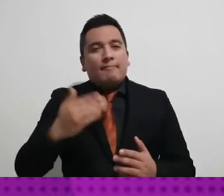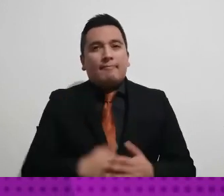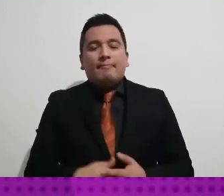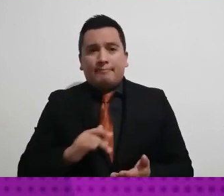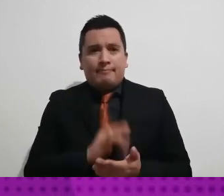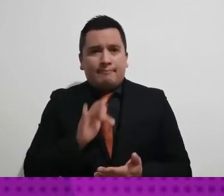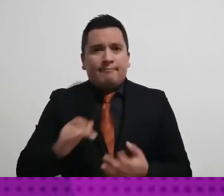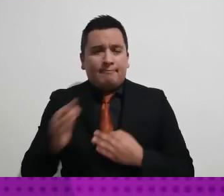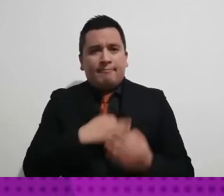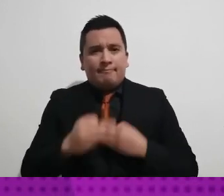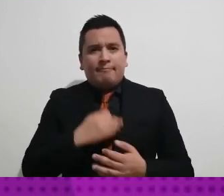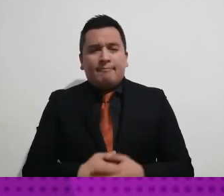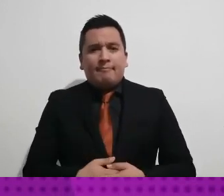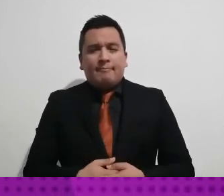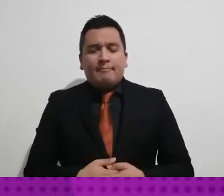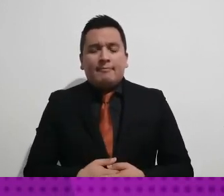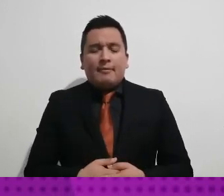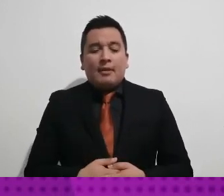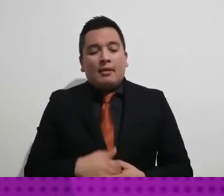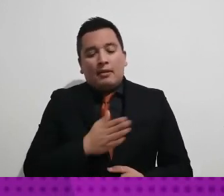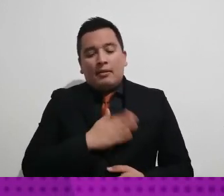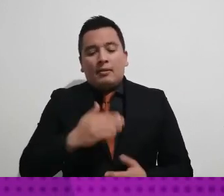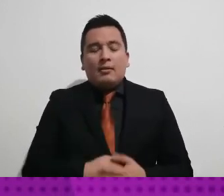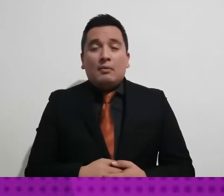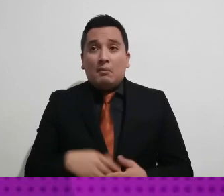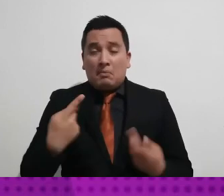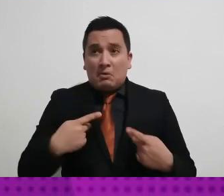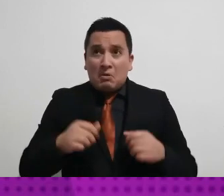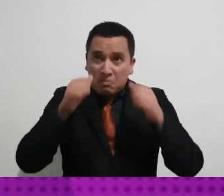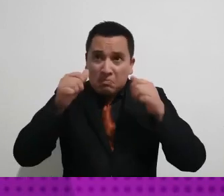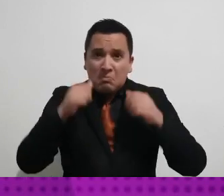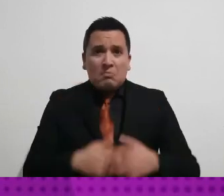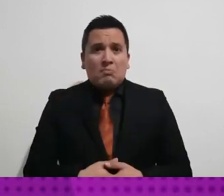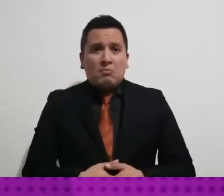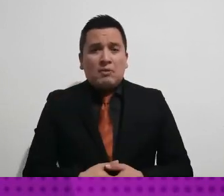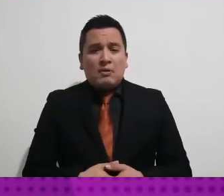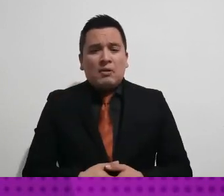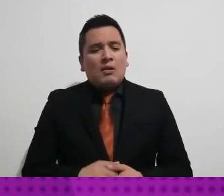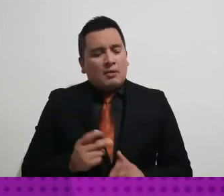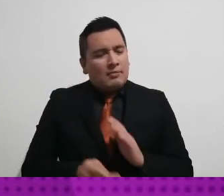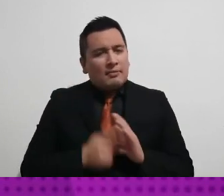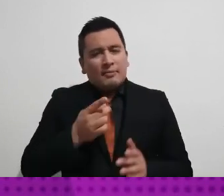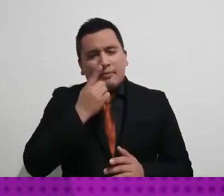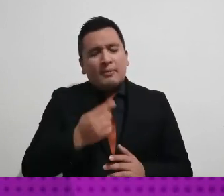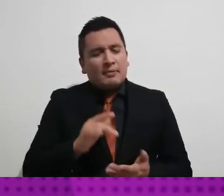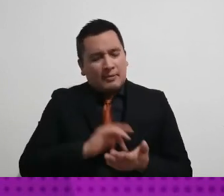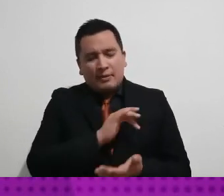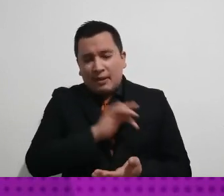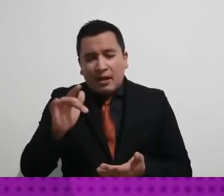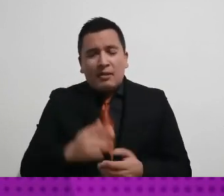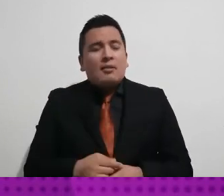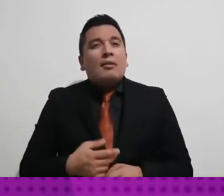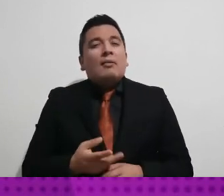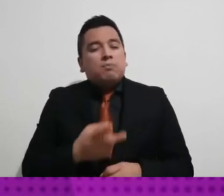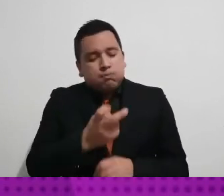la altura. Muchísimas gracias, Guillermo, y bueno, a quienes nos ven y nos escuchan, de nueva cuenta les